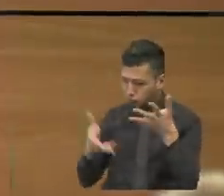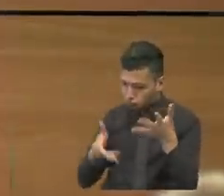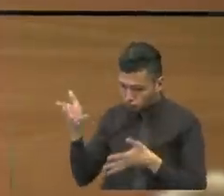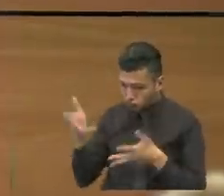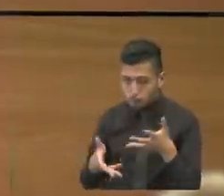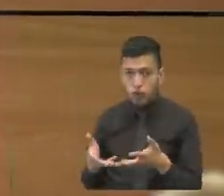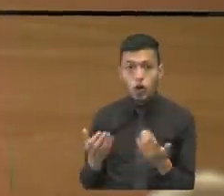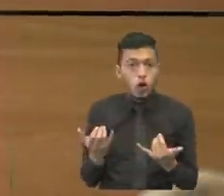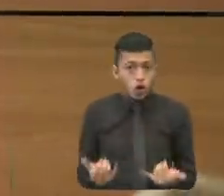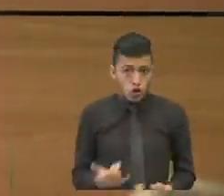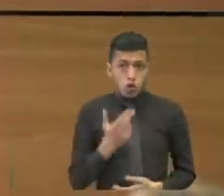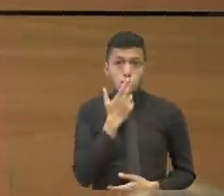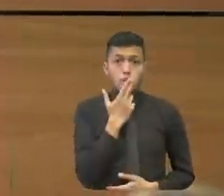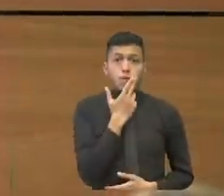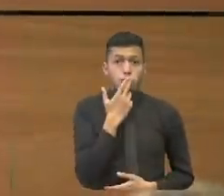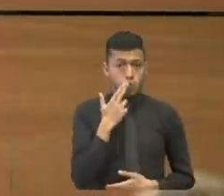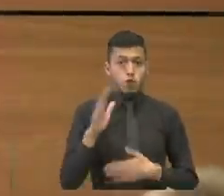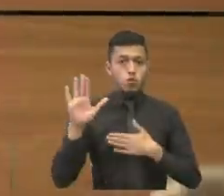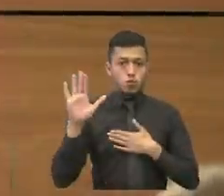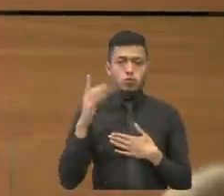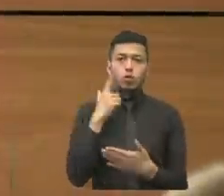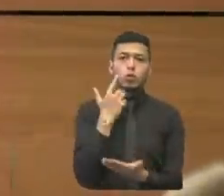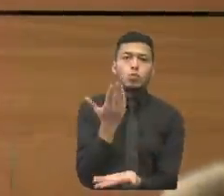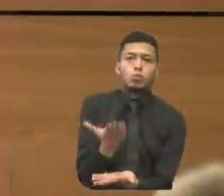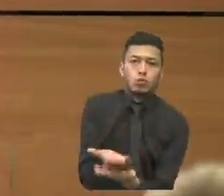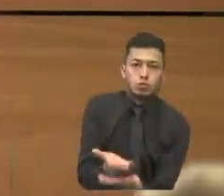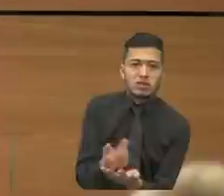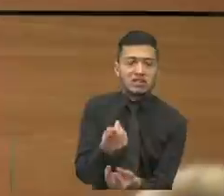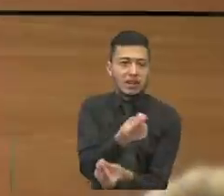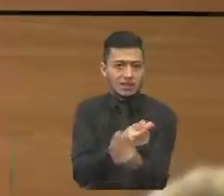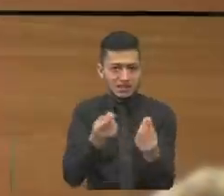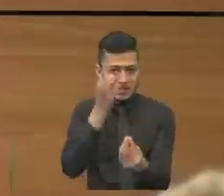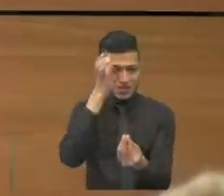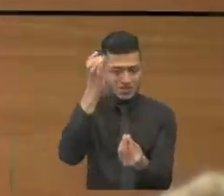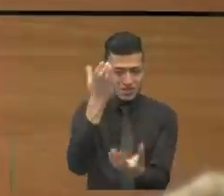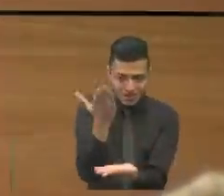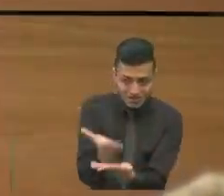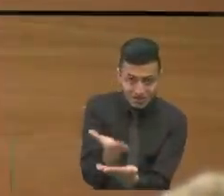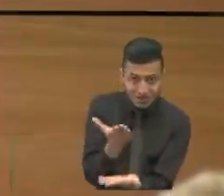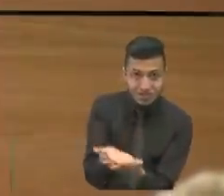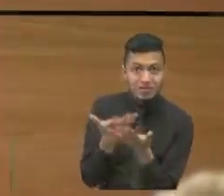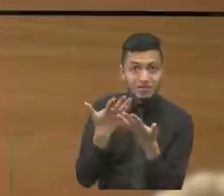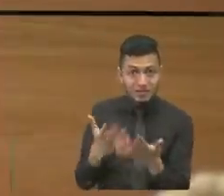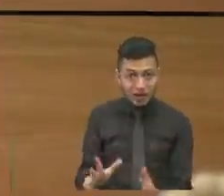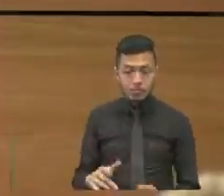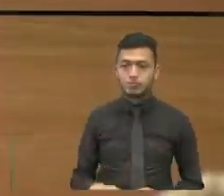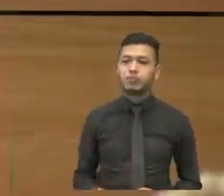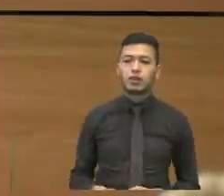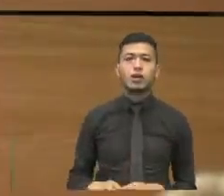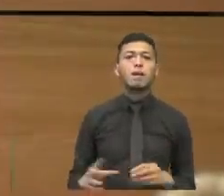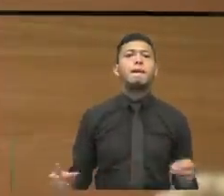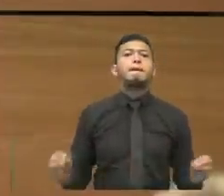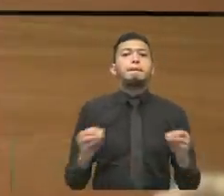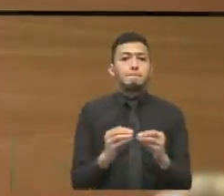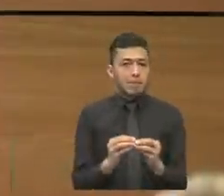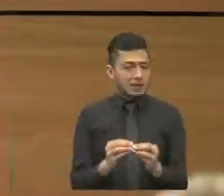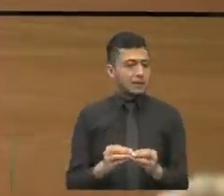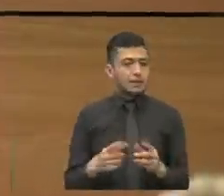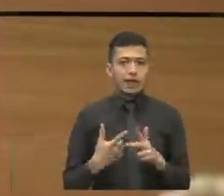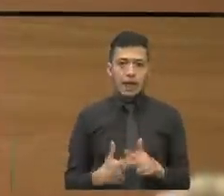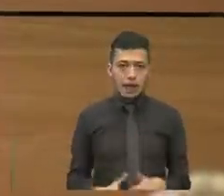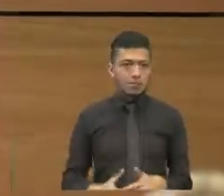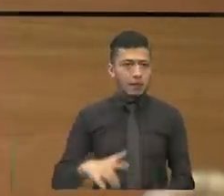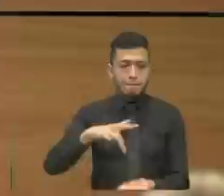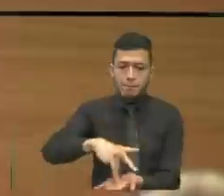nos comprometimos, estamos presentando la propuesta de diseño conceptual. La vamos a pulir con los ciudadanos a través de todas las herramientas